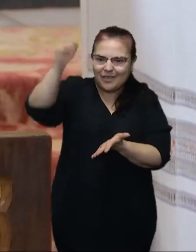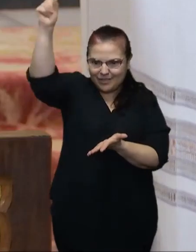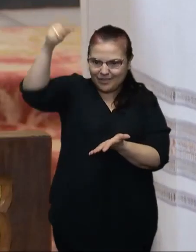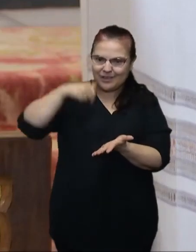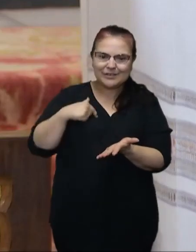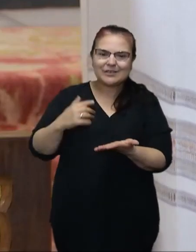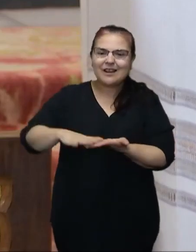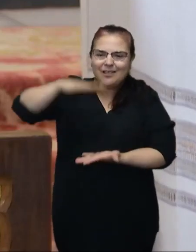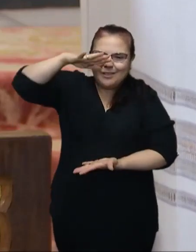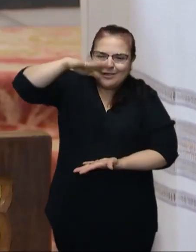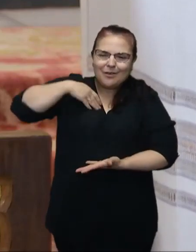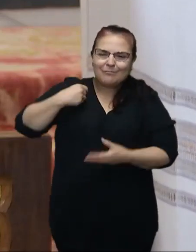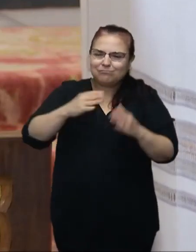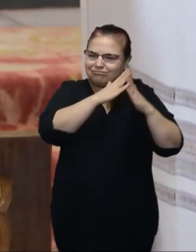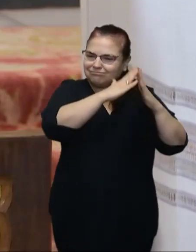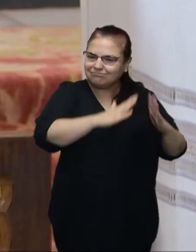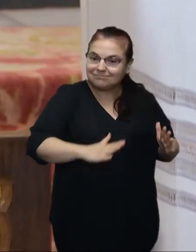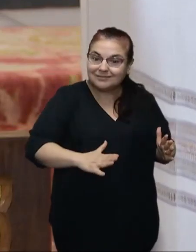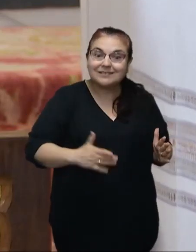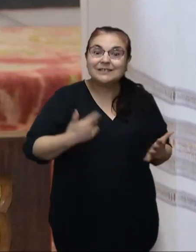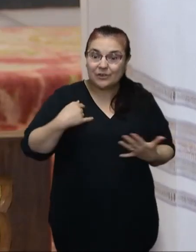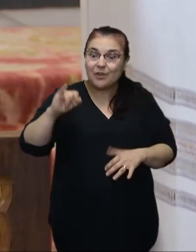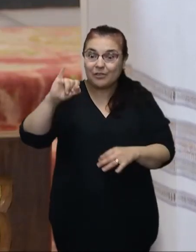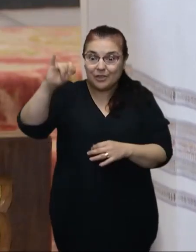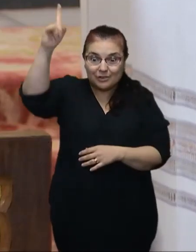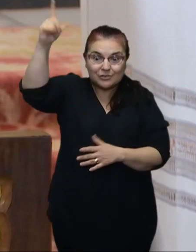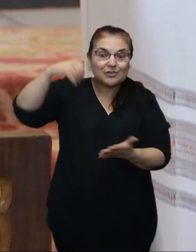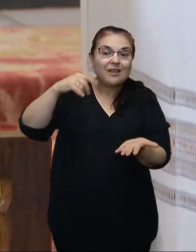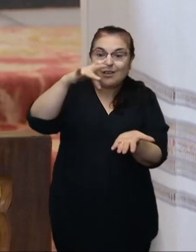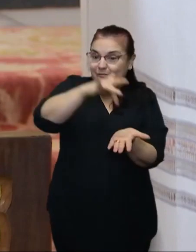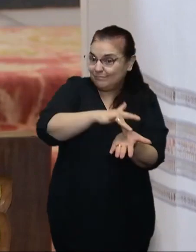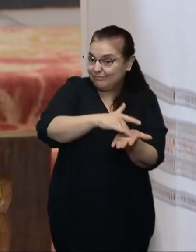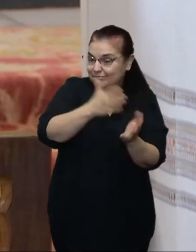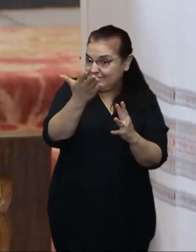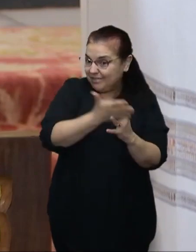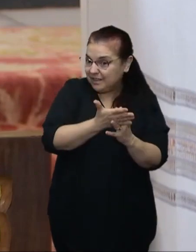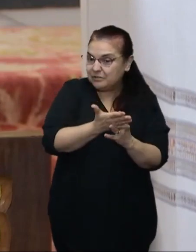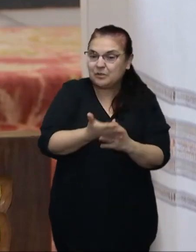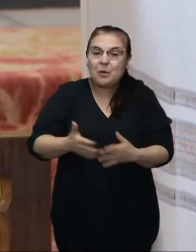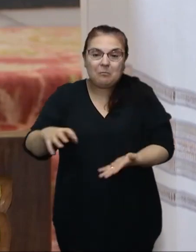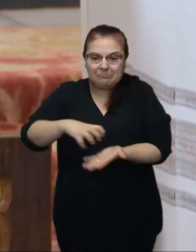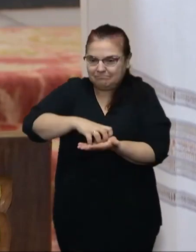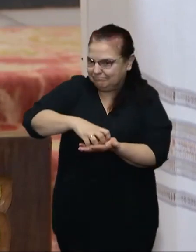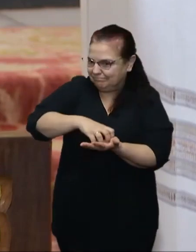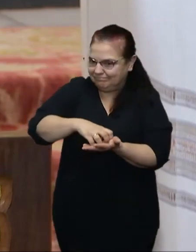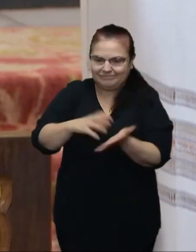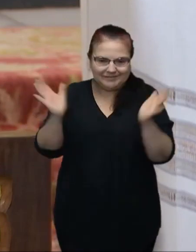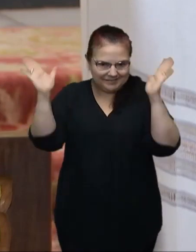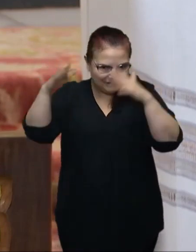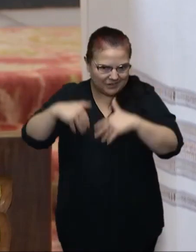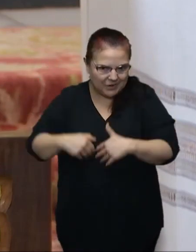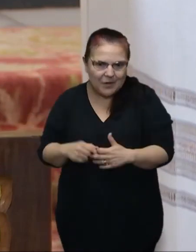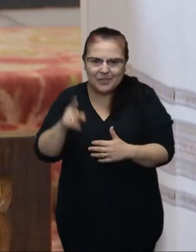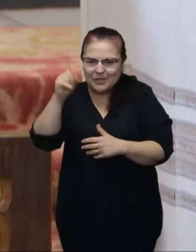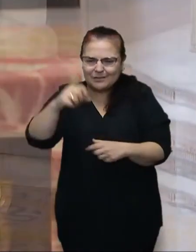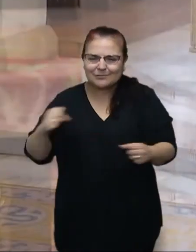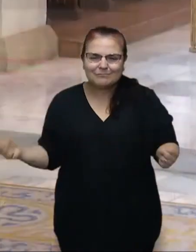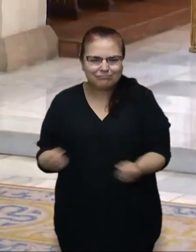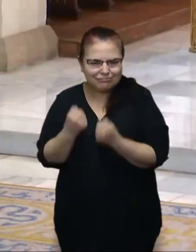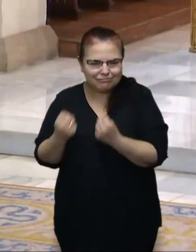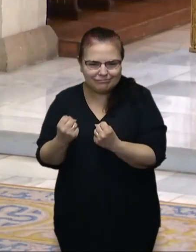Altísimo consagra su morada. Teniendo a Dios en medio, no vacila. Dios la socorre al despuntar la